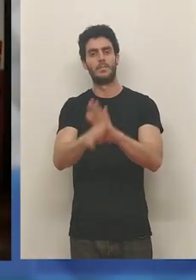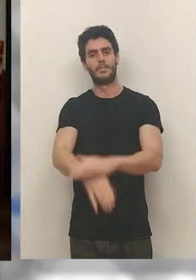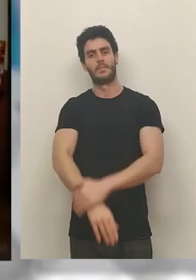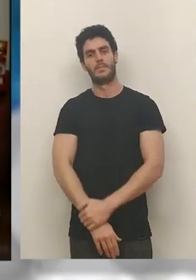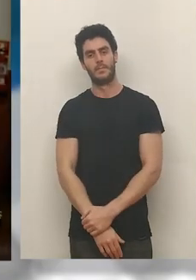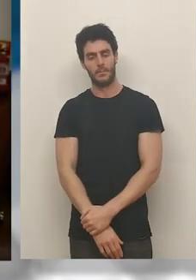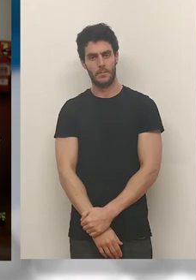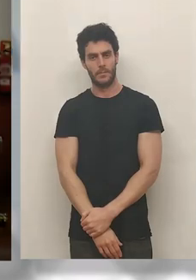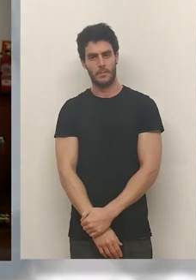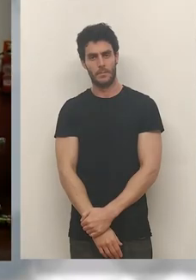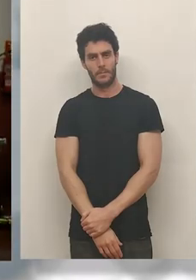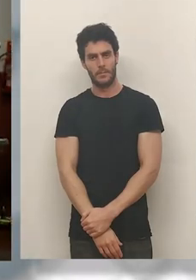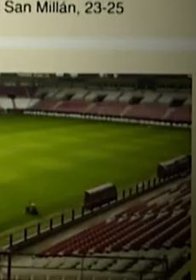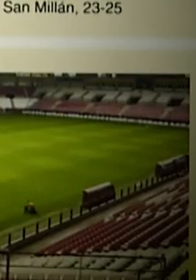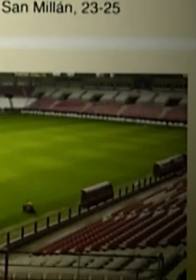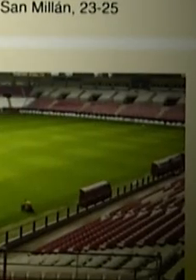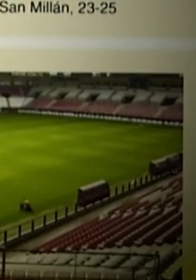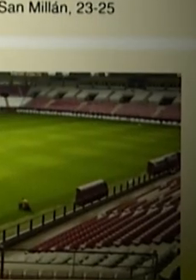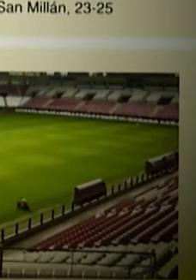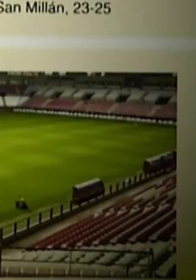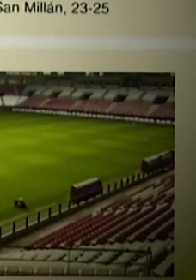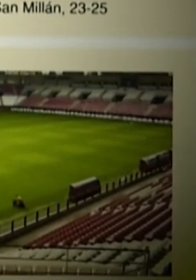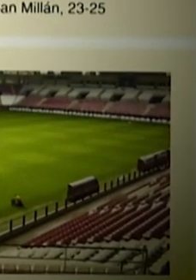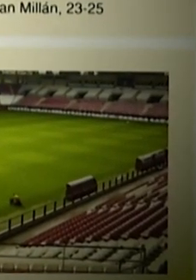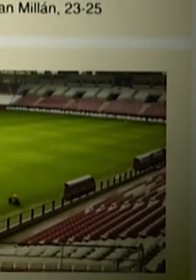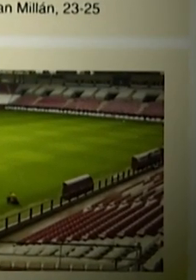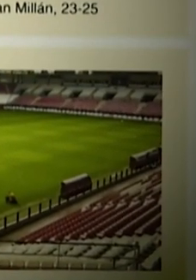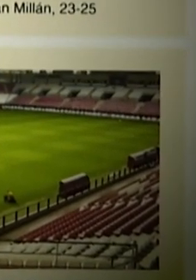por su confianza y sigan en la compañía de TVR.